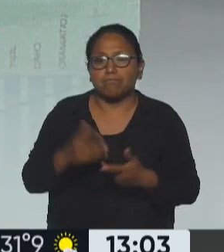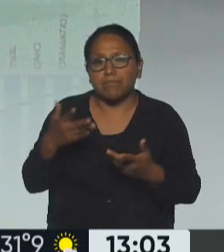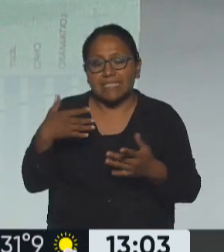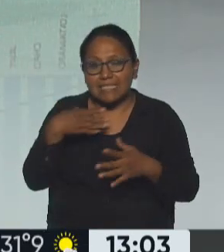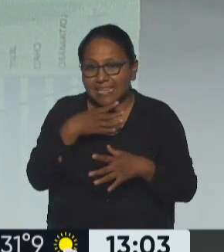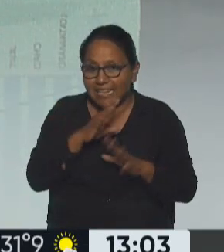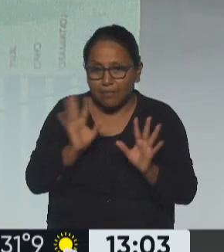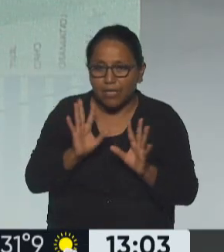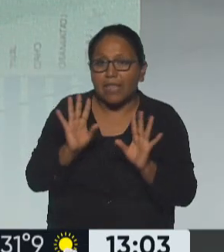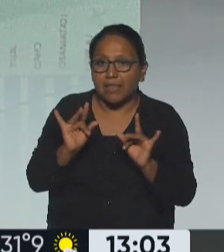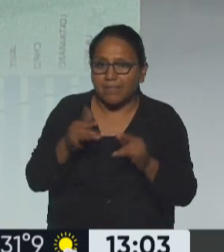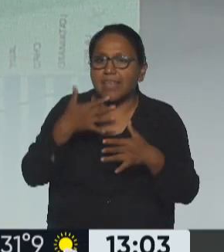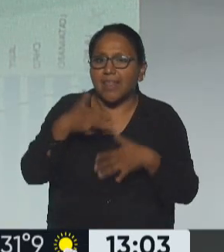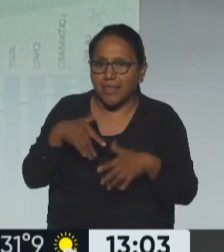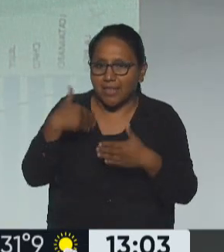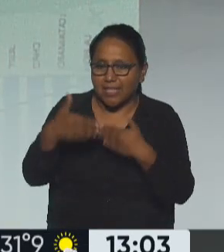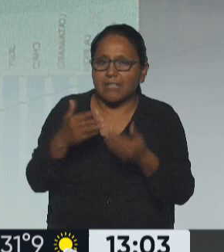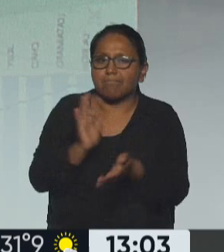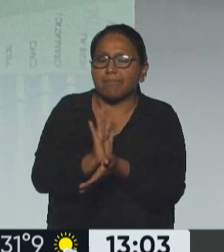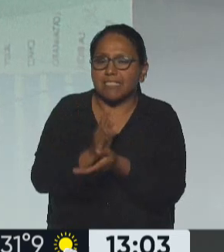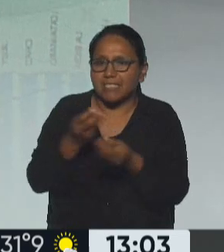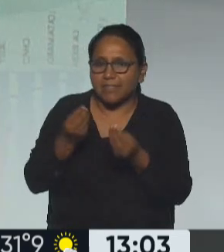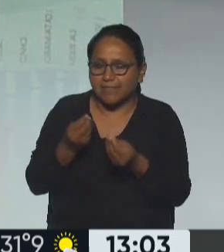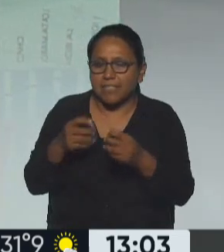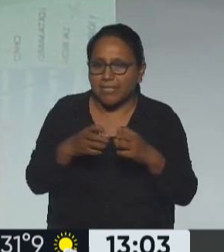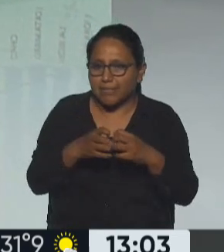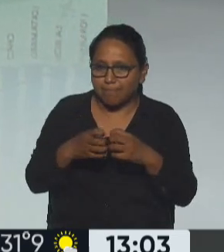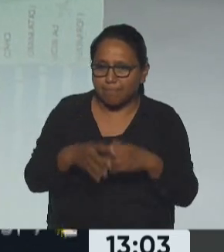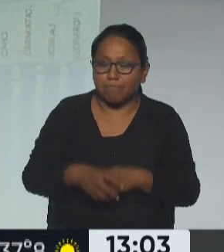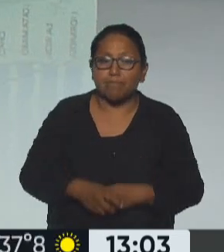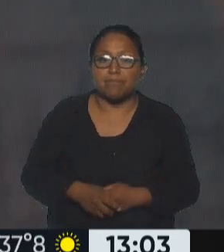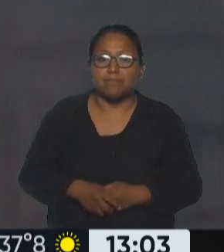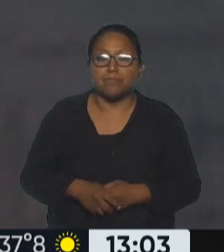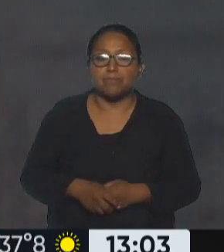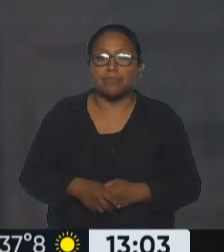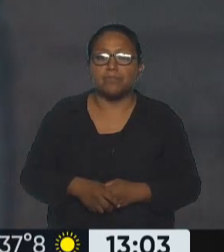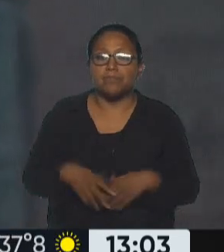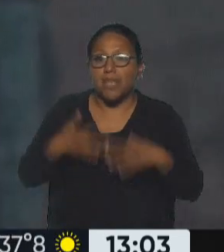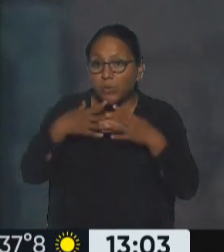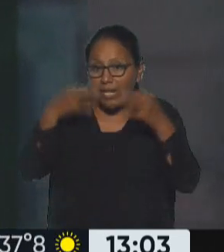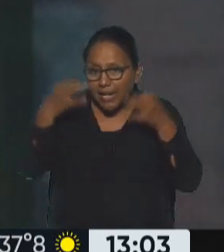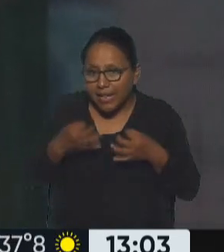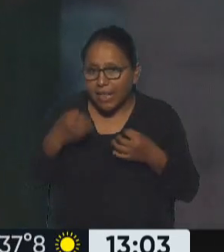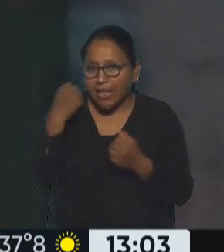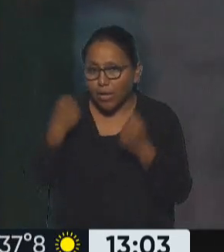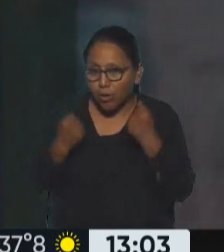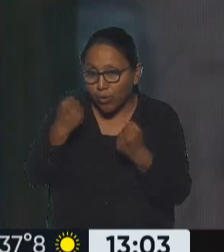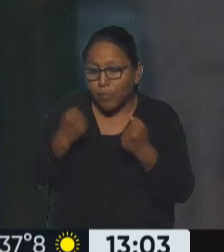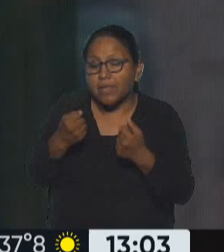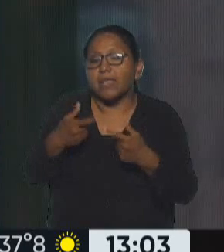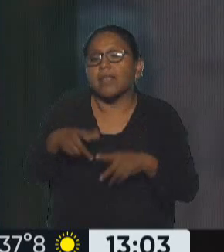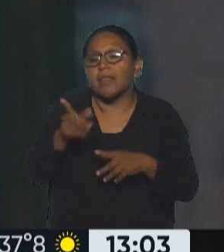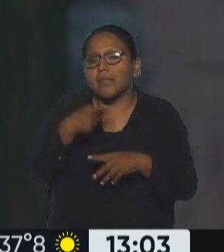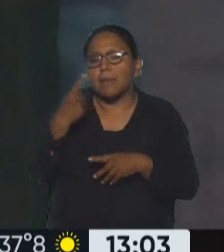después es difícil entender Qué significa esta discusión por otro lado hay una realidad económica que deberíamos